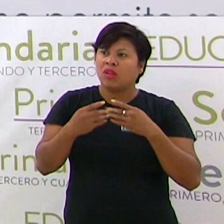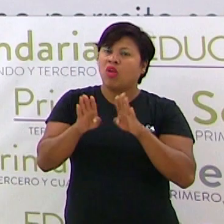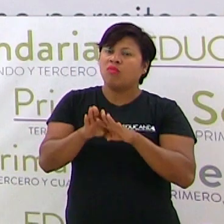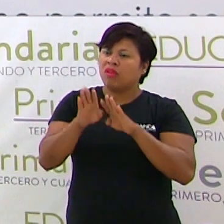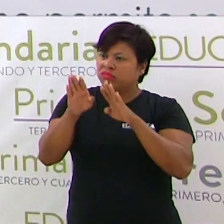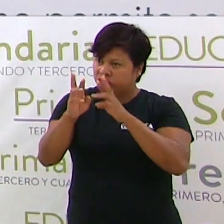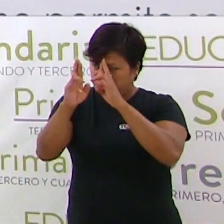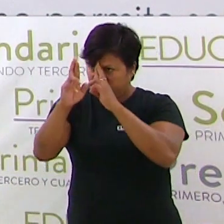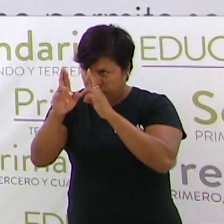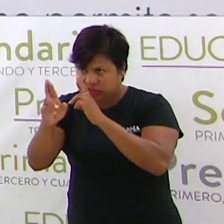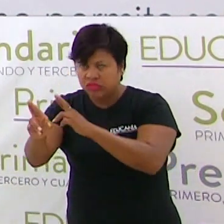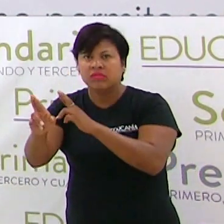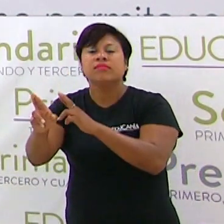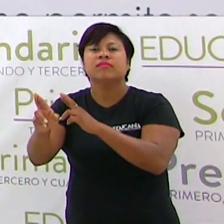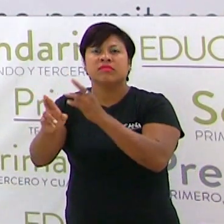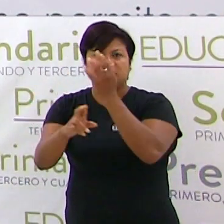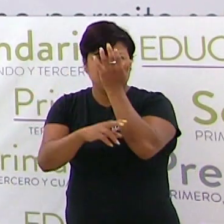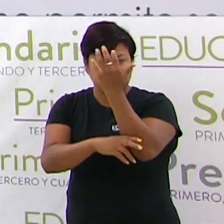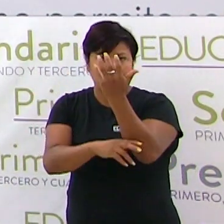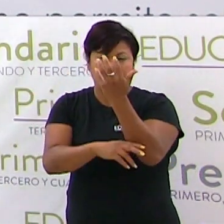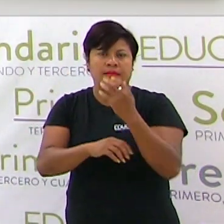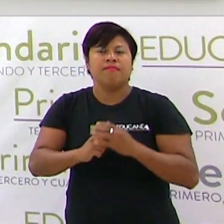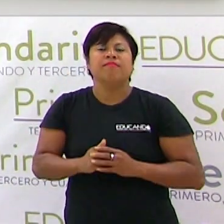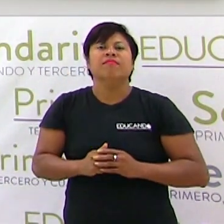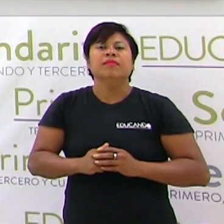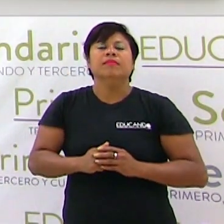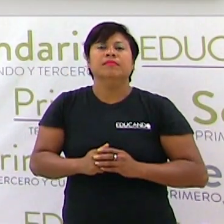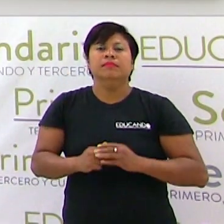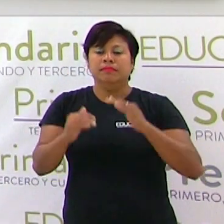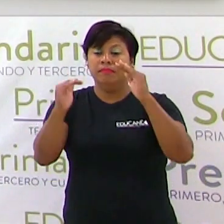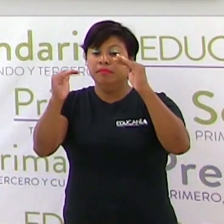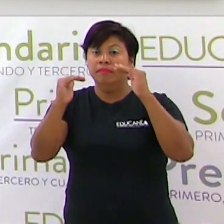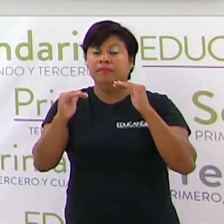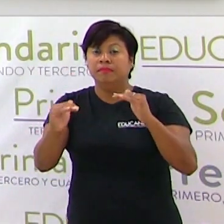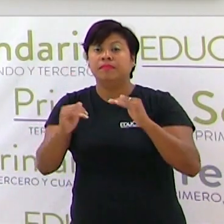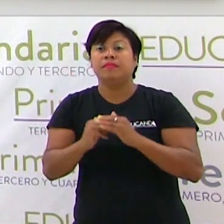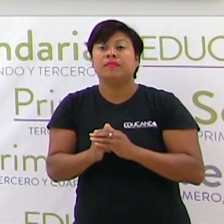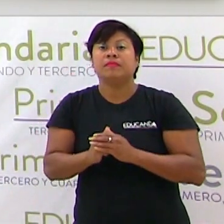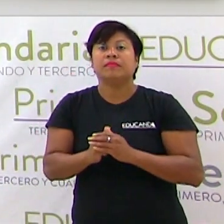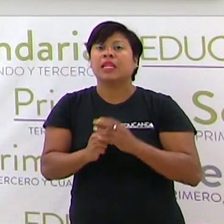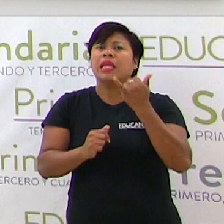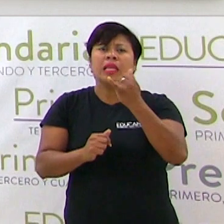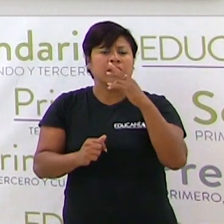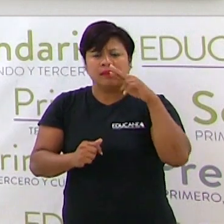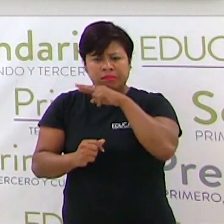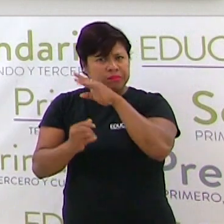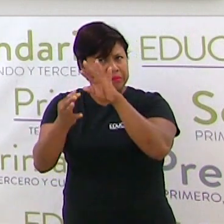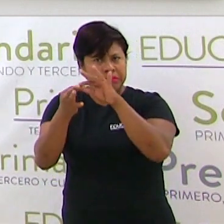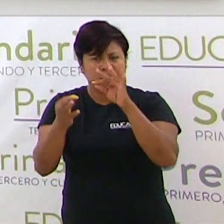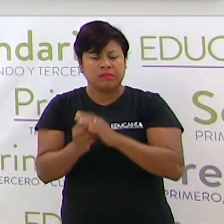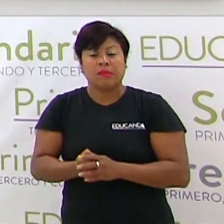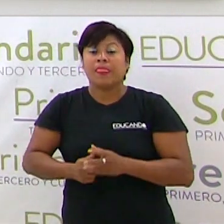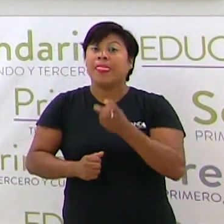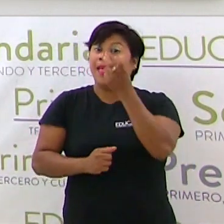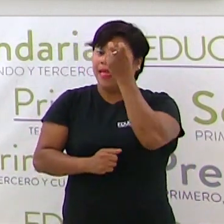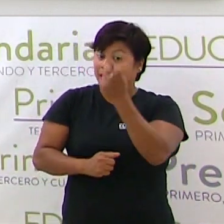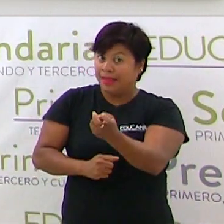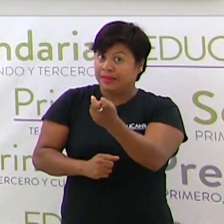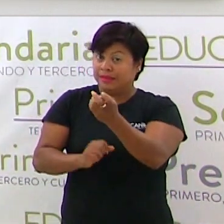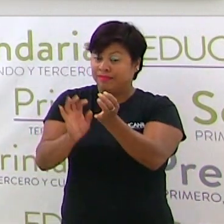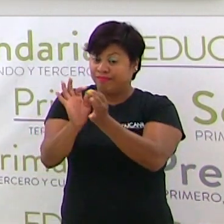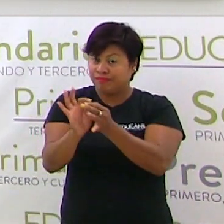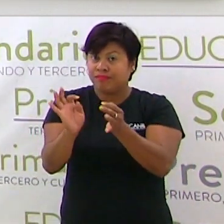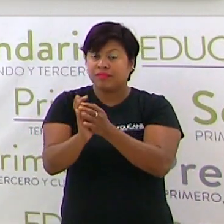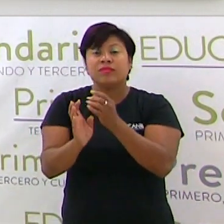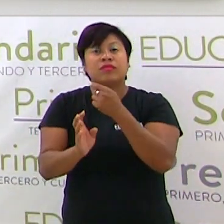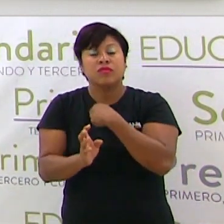una manera seria. Bueno, continuamos. Y va directo al grano. Dice, por este medio